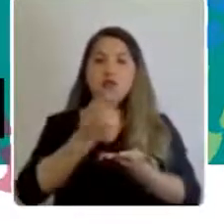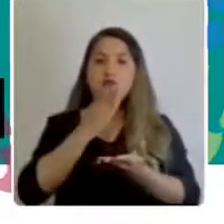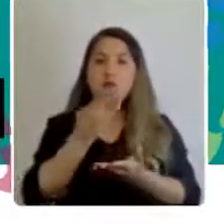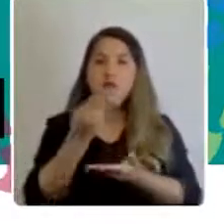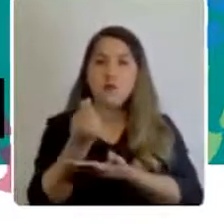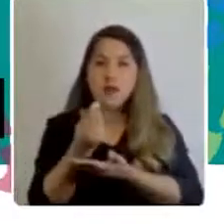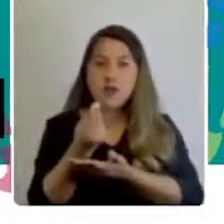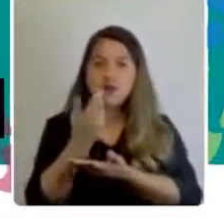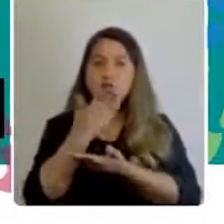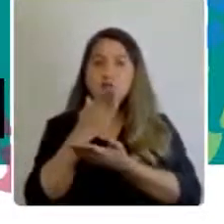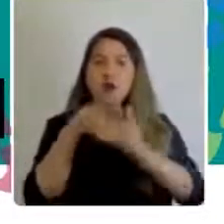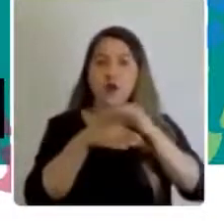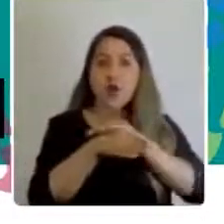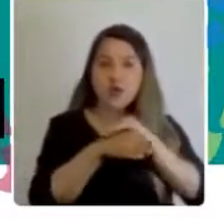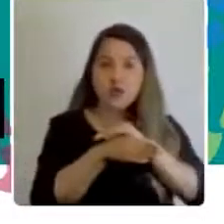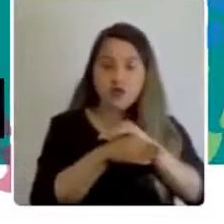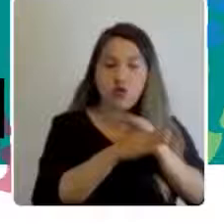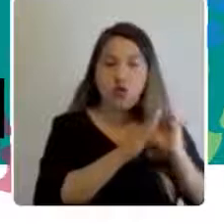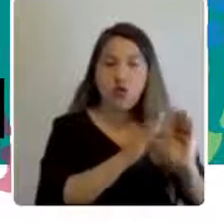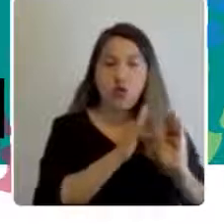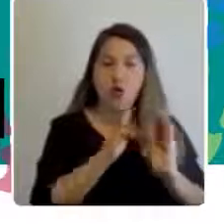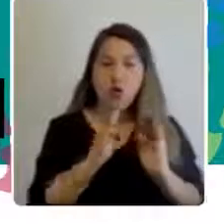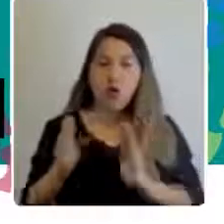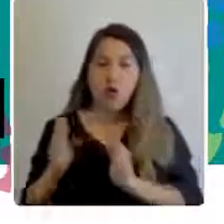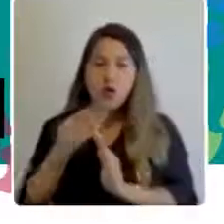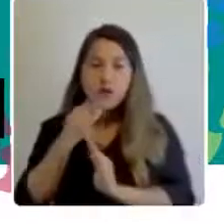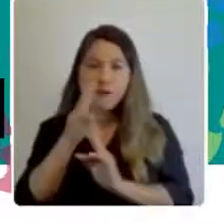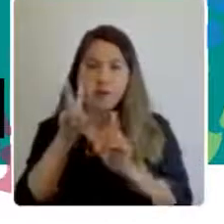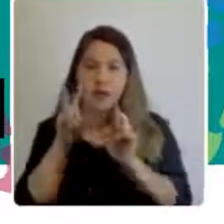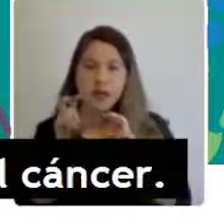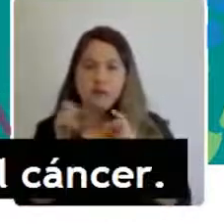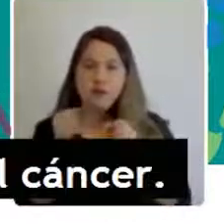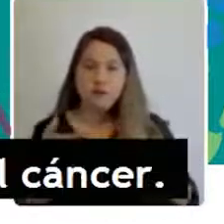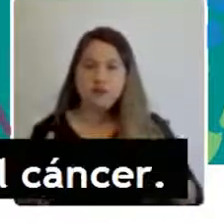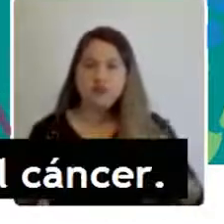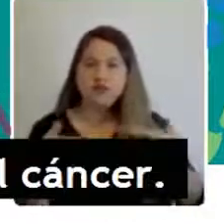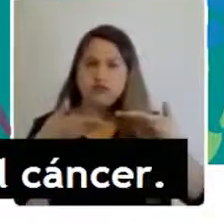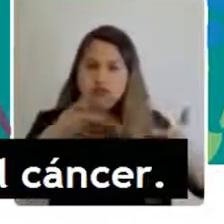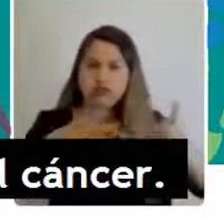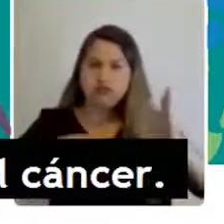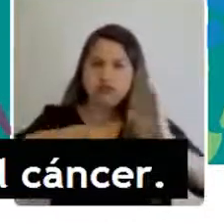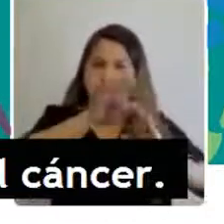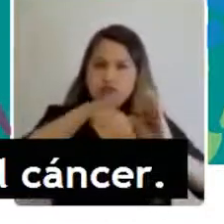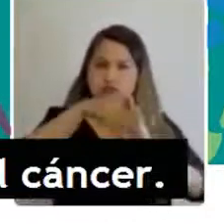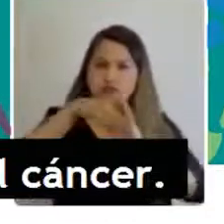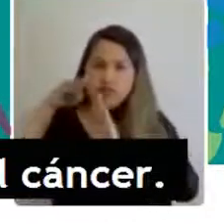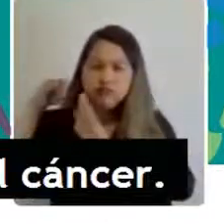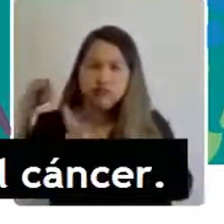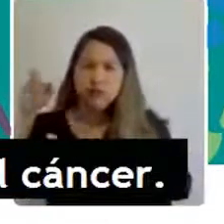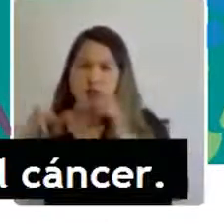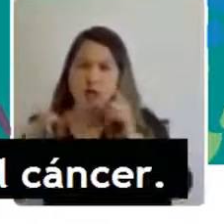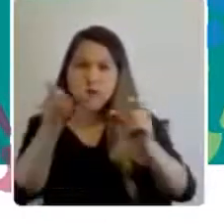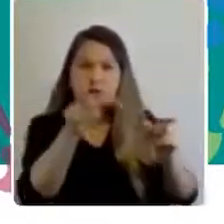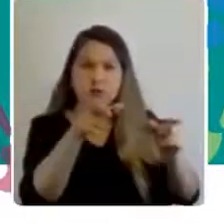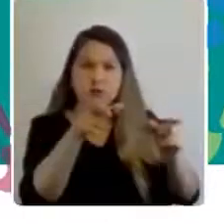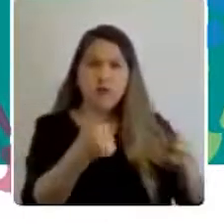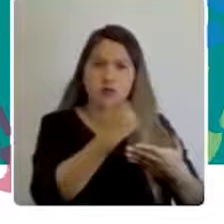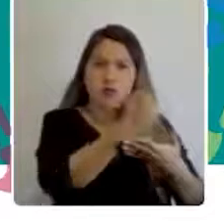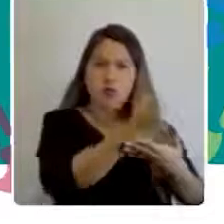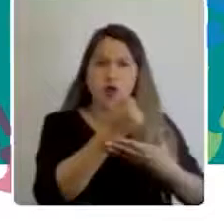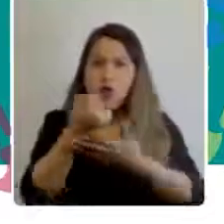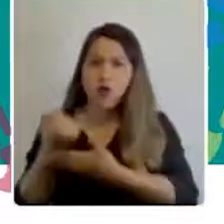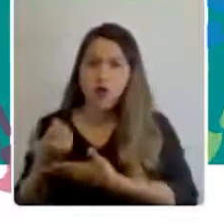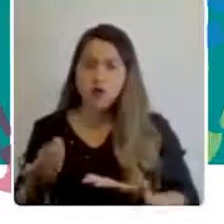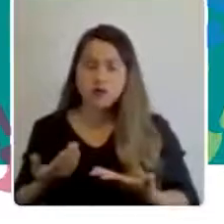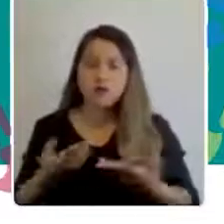orden en términos de poder dar la mayor cantidad de cobertura para la mayor cantidad de líneas distintas del cáncer. Yo creo